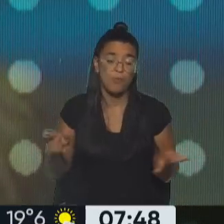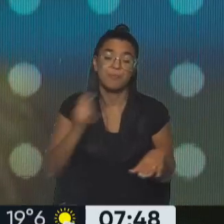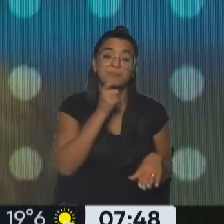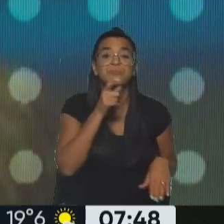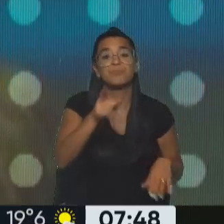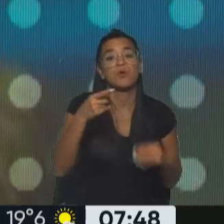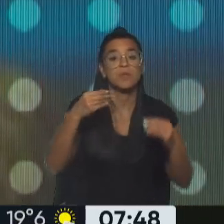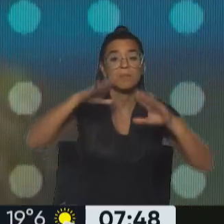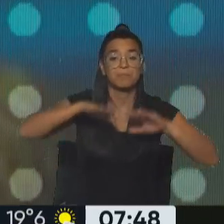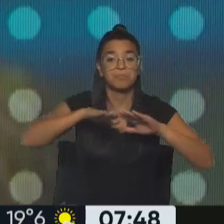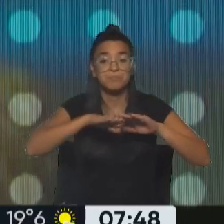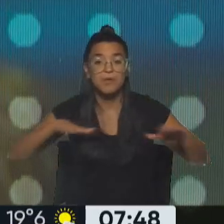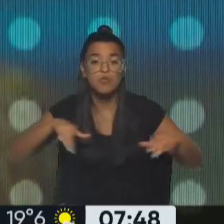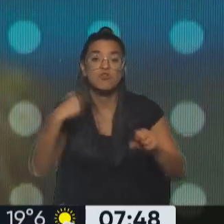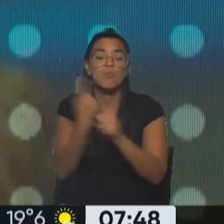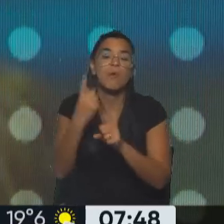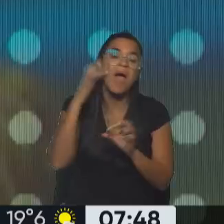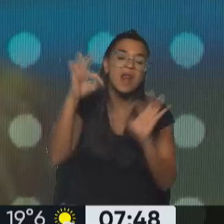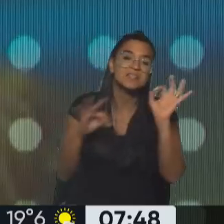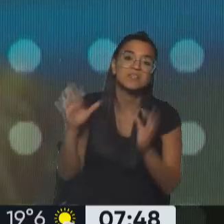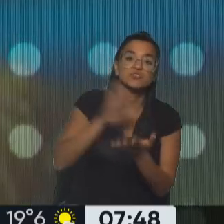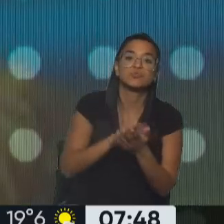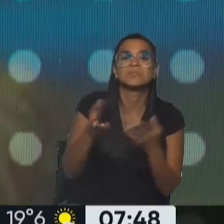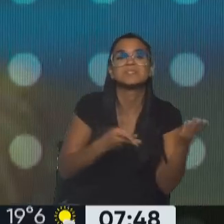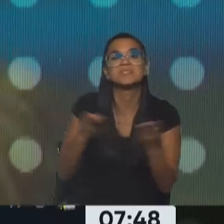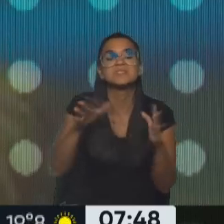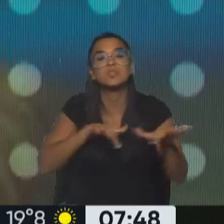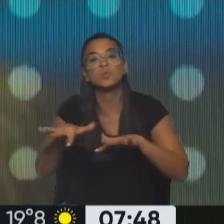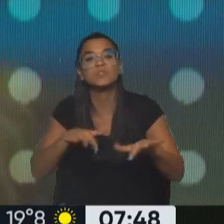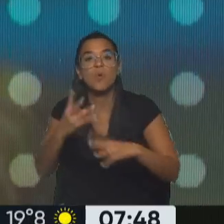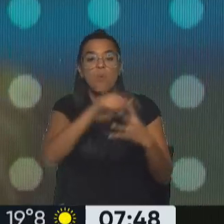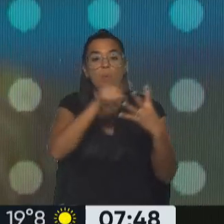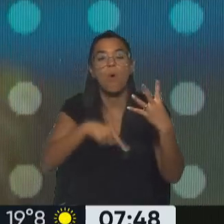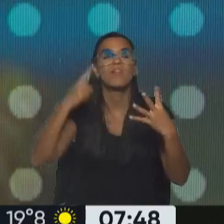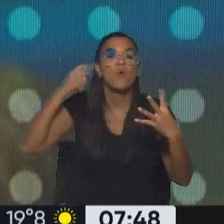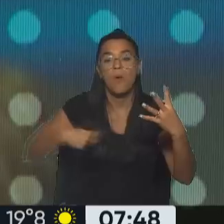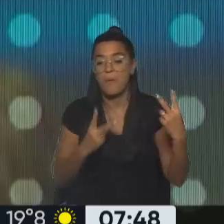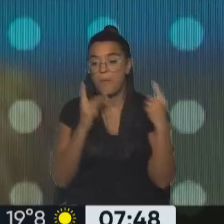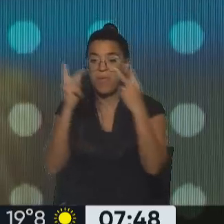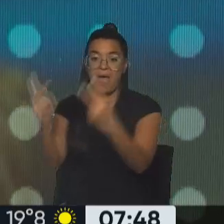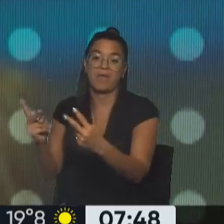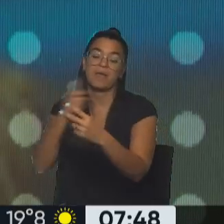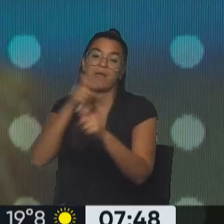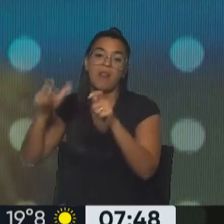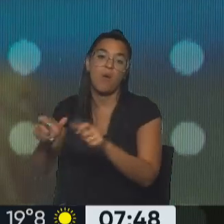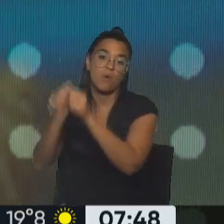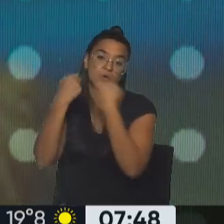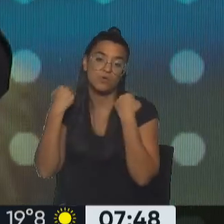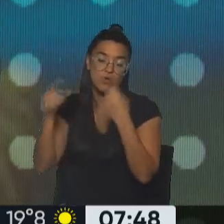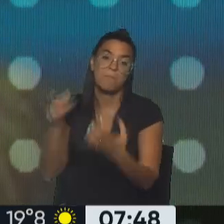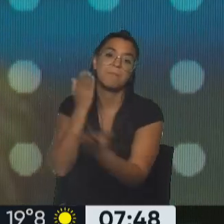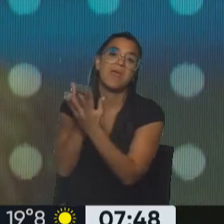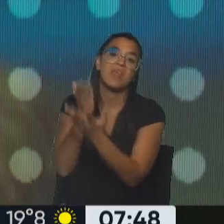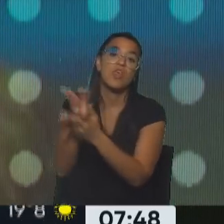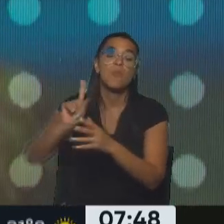esa parálisis no puede analizar la situación de los 4 jueces que viajaron al Lago Escondido, que tienen un pedido de juicio político